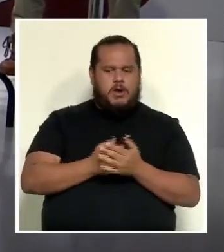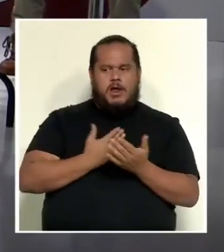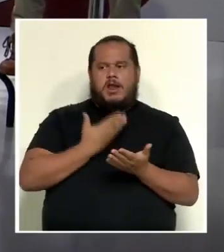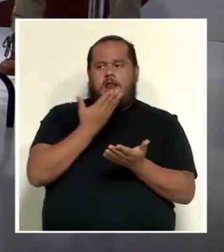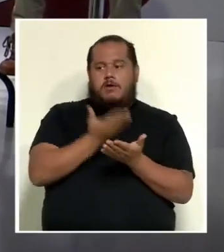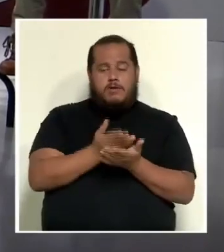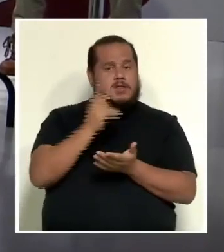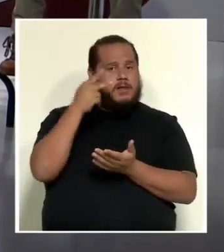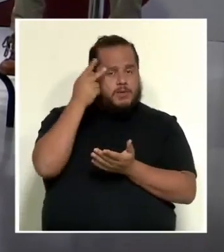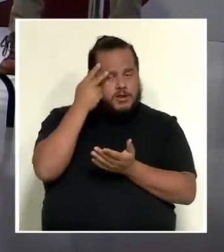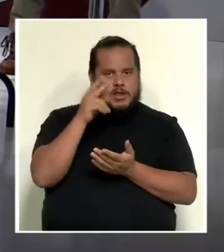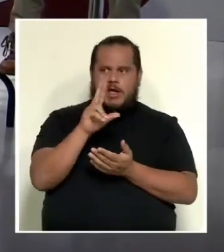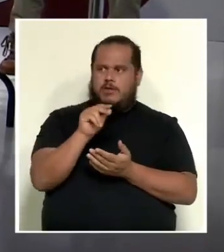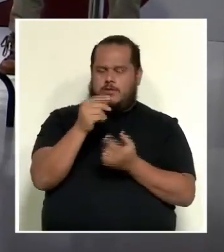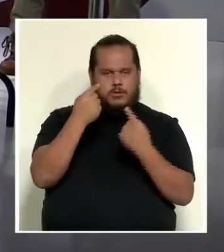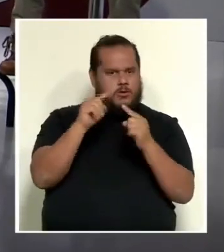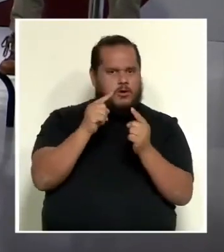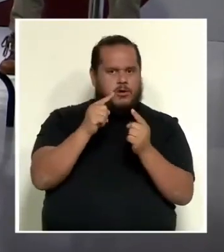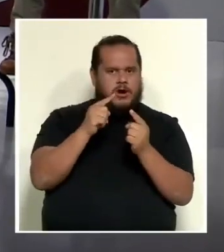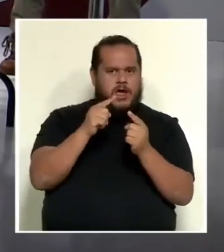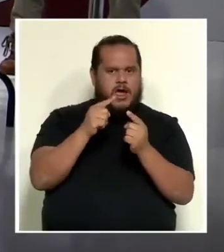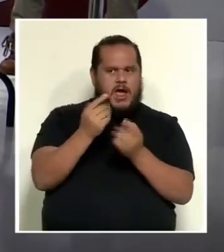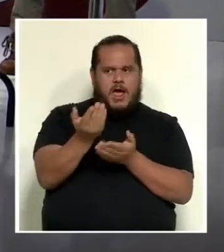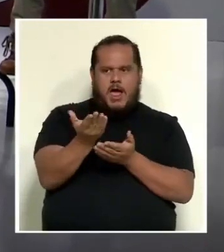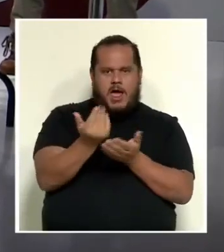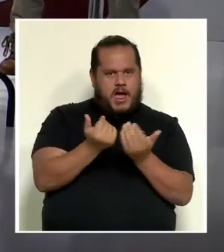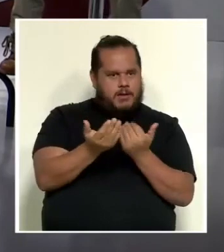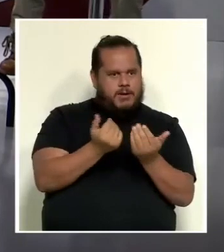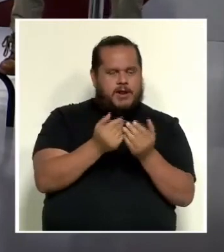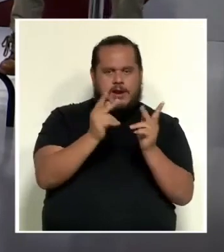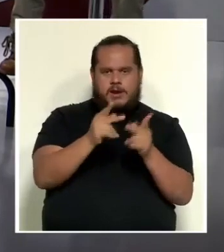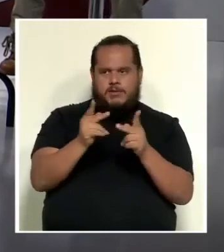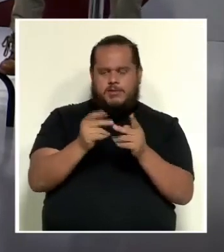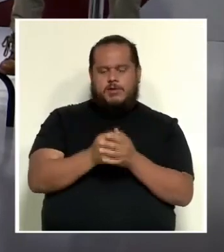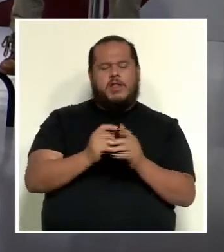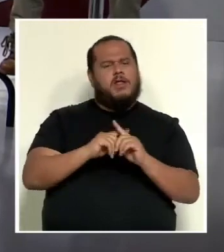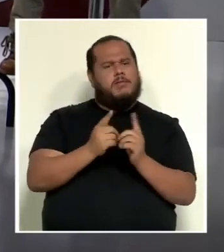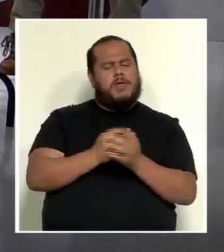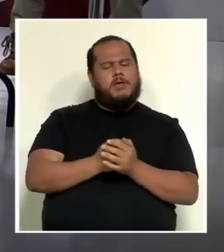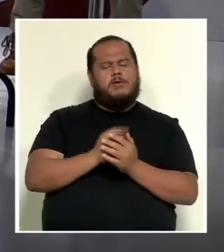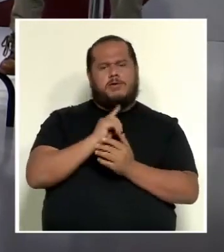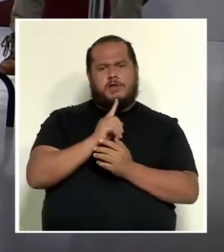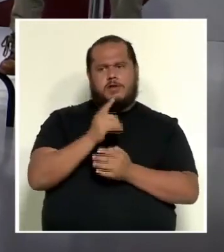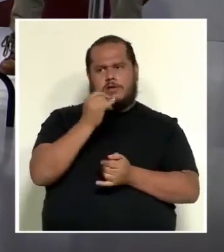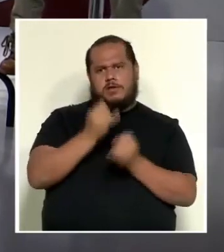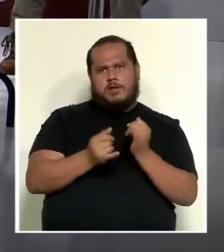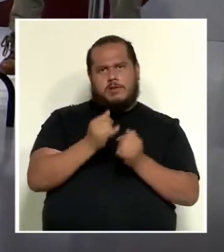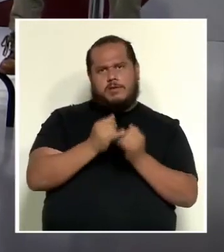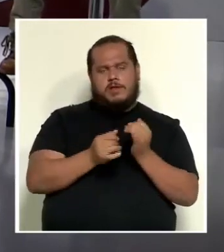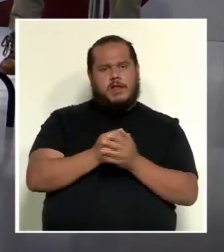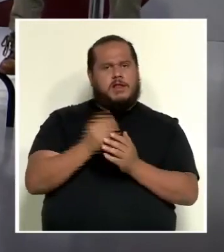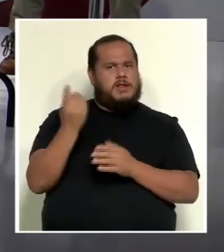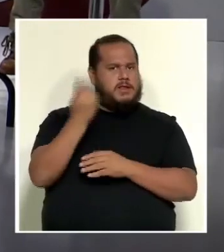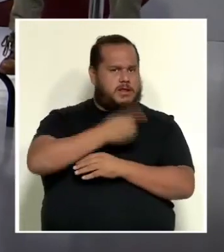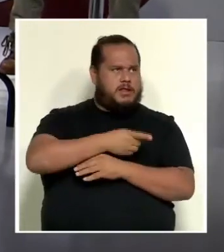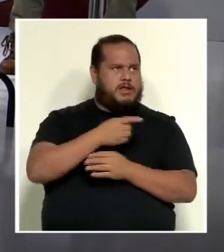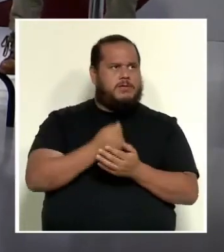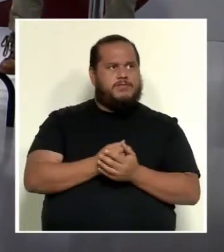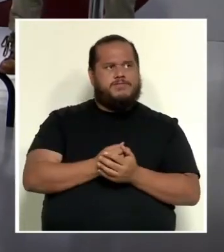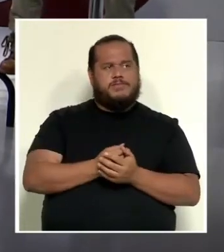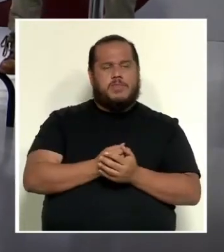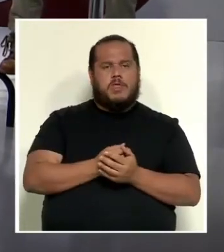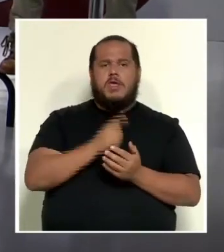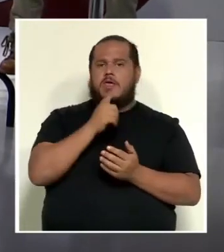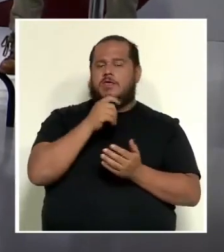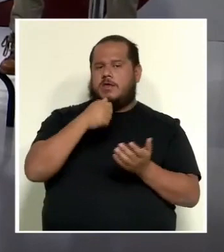oferta política no logra amarrar la convicción. Lo cierto es que al final del día,